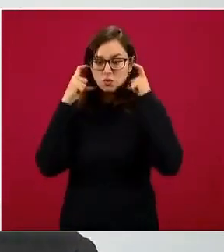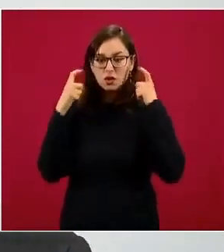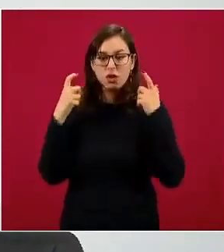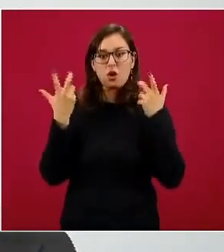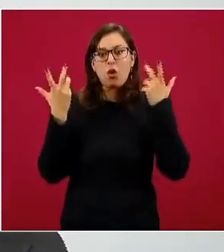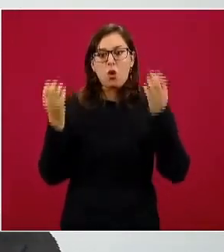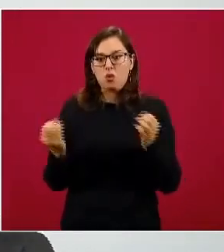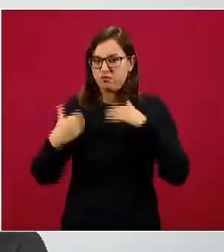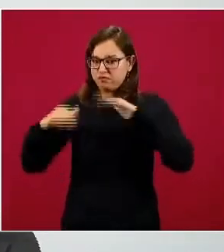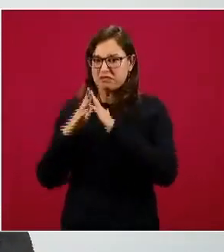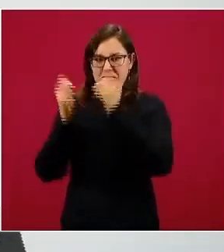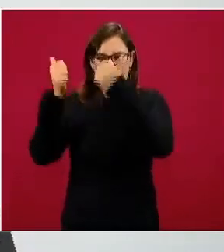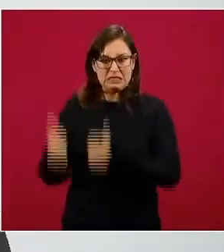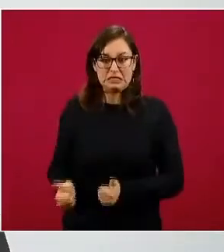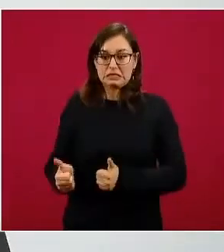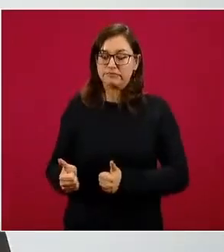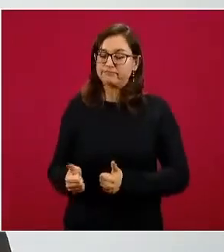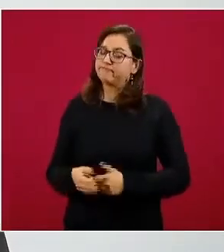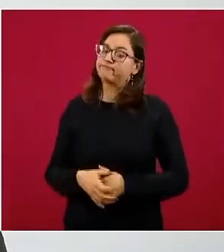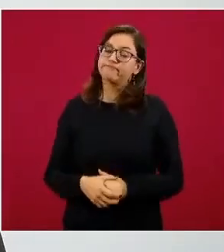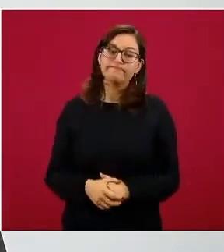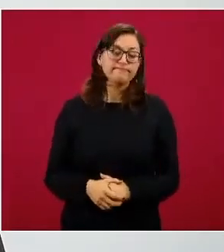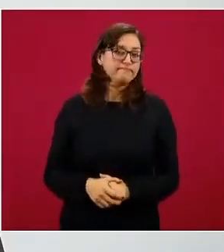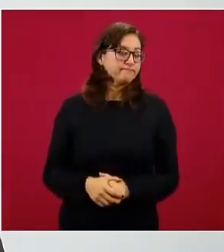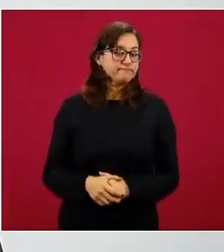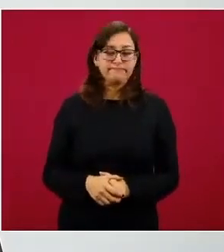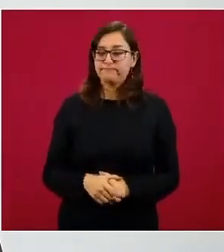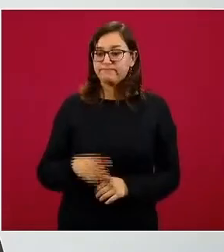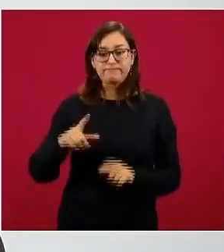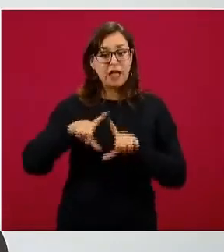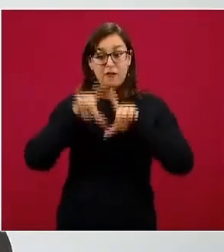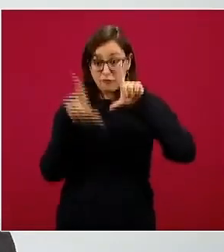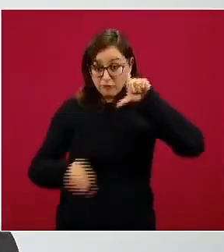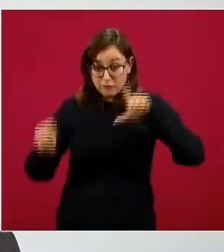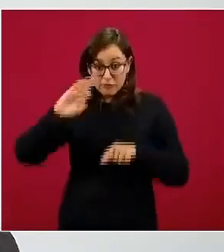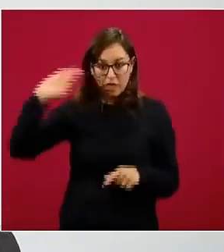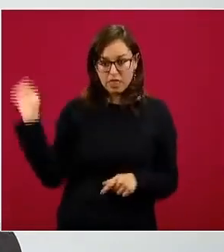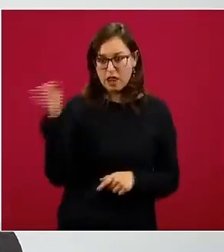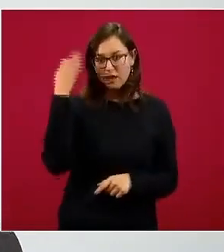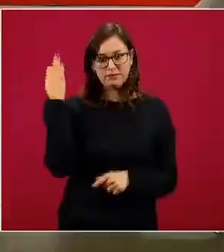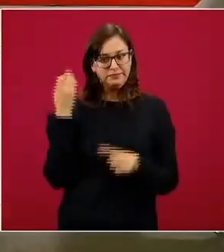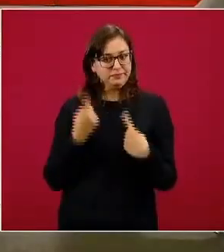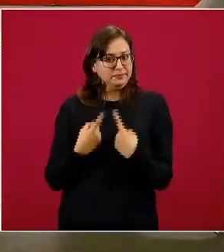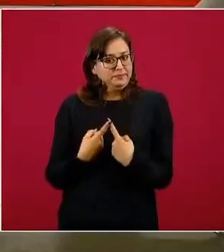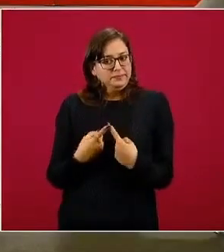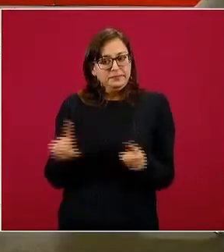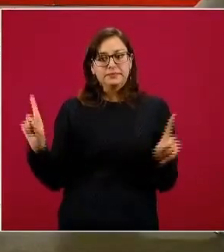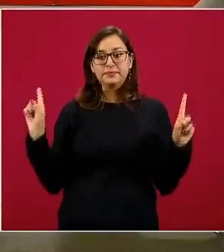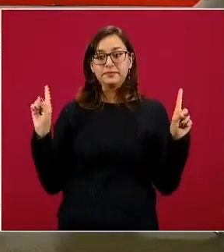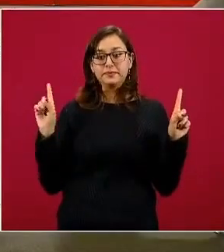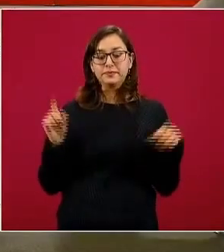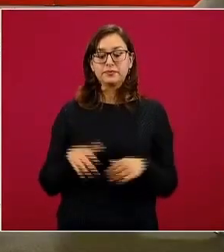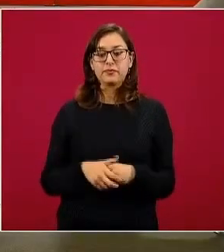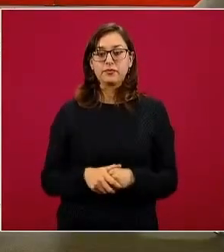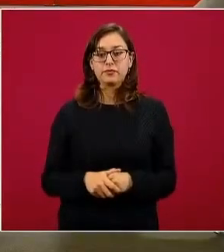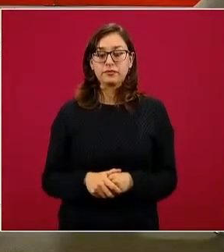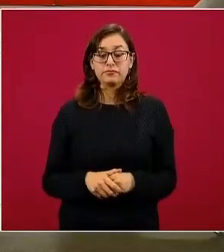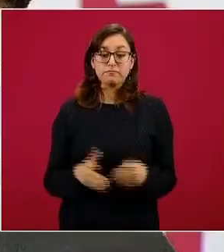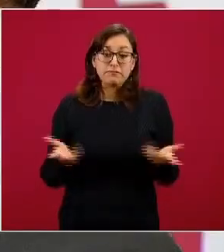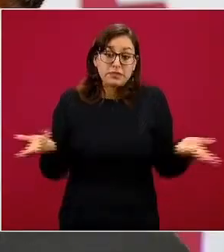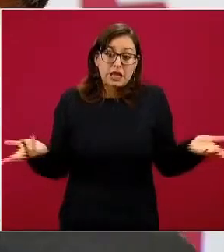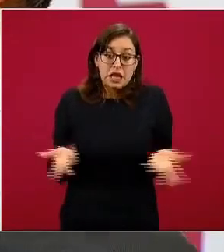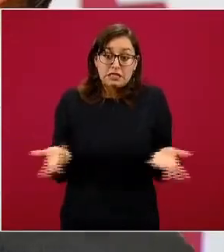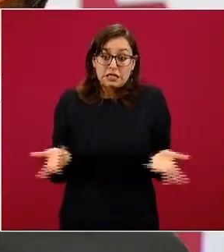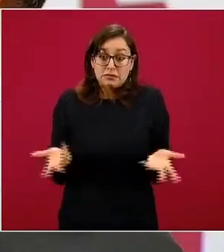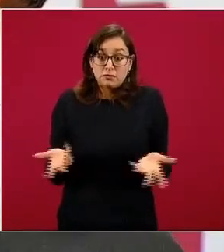estén en sus casas, etcétera. Reitero, no lo vamos a hacer. Ahora, ¿qué se puede hacer? Y estos casos